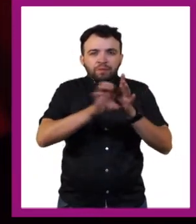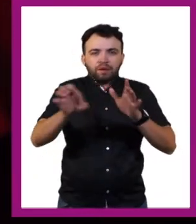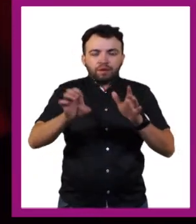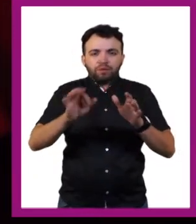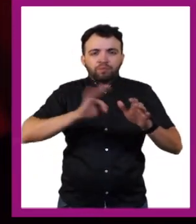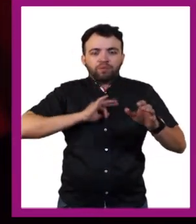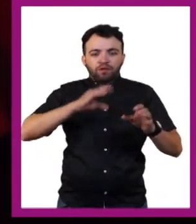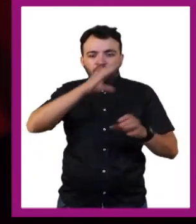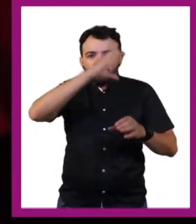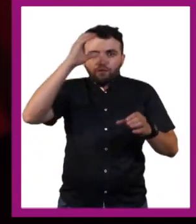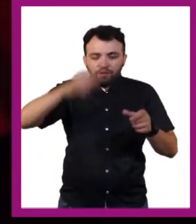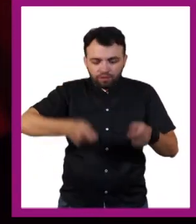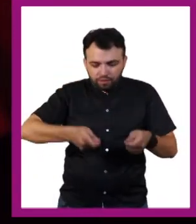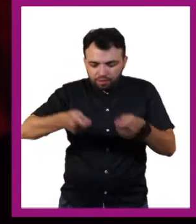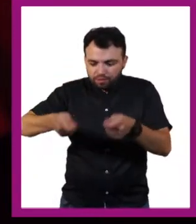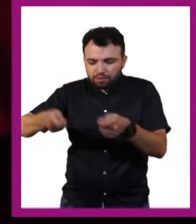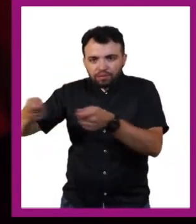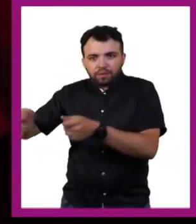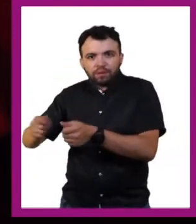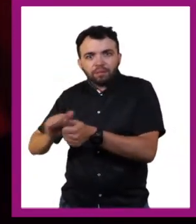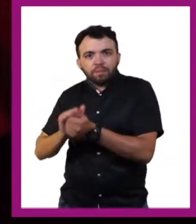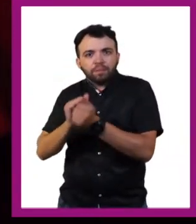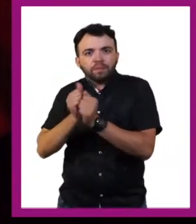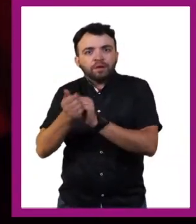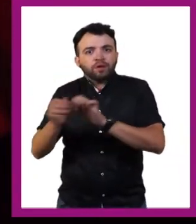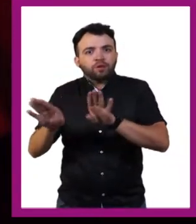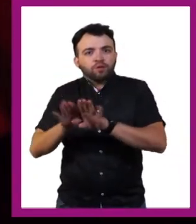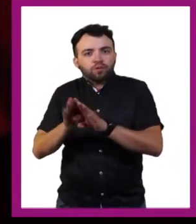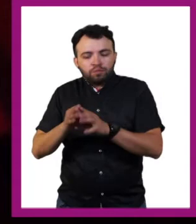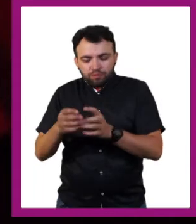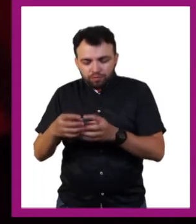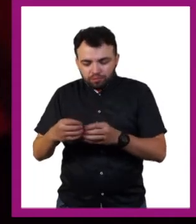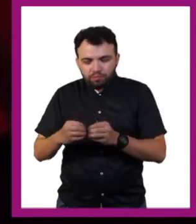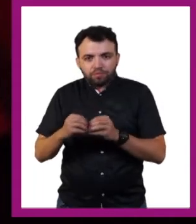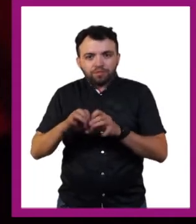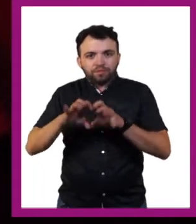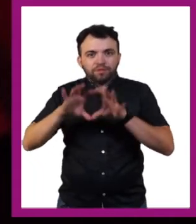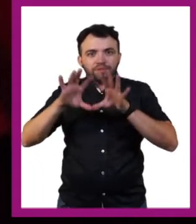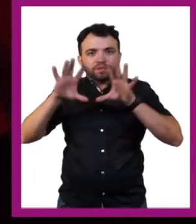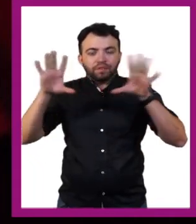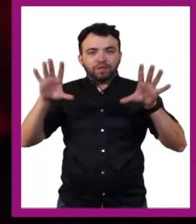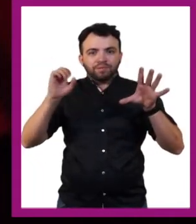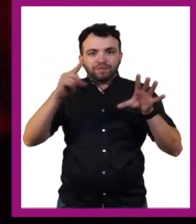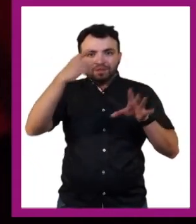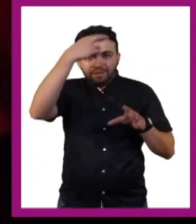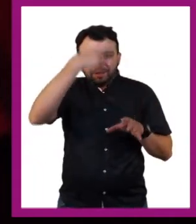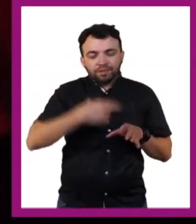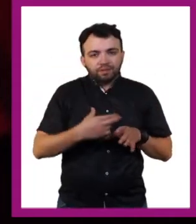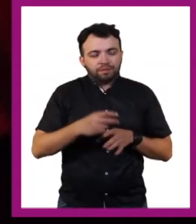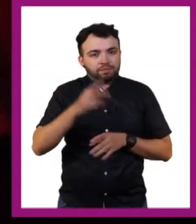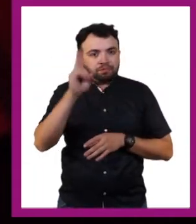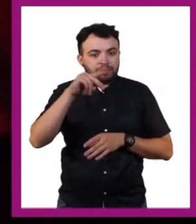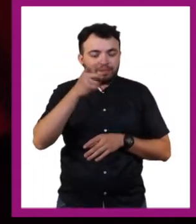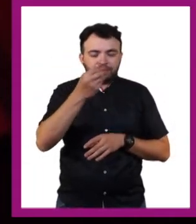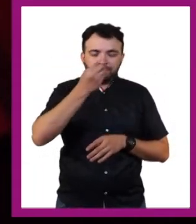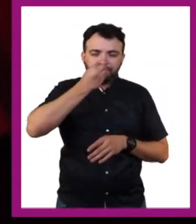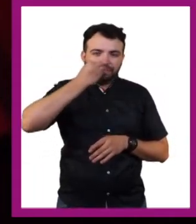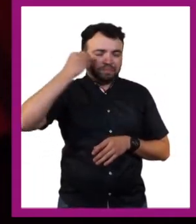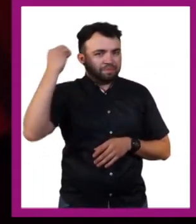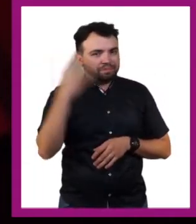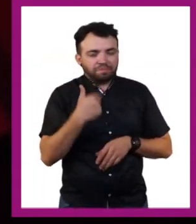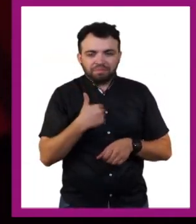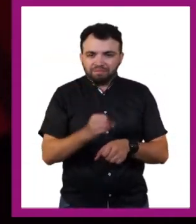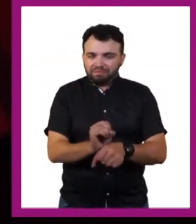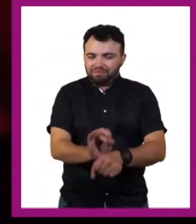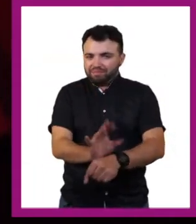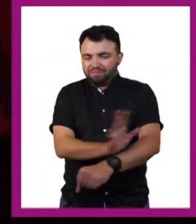empieza a aparecer la imagen. Eso es wow. O sea, eso es increíble. Y ya cuando empiezas a entender bien los procesos, ¿no? De que